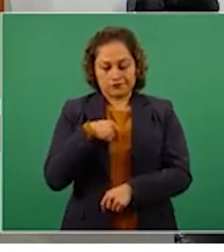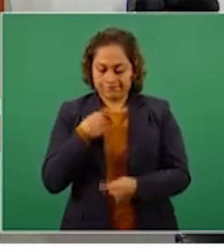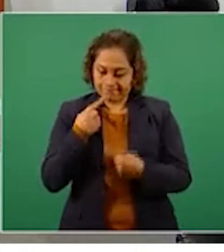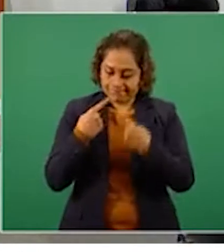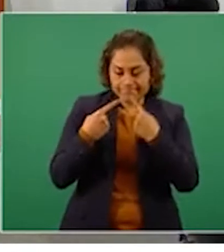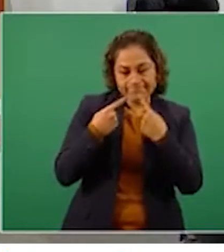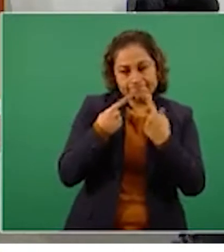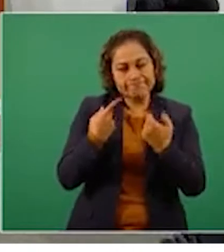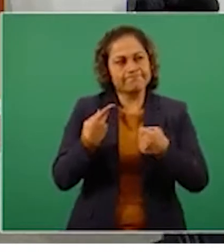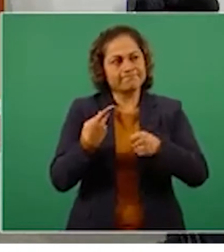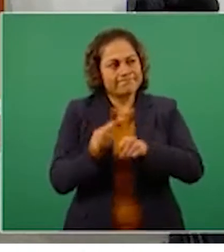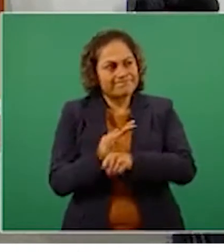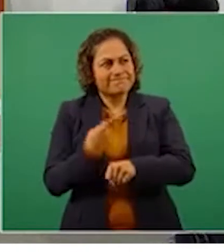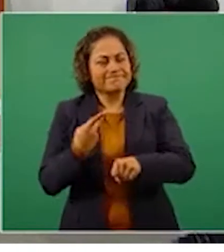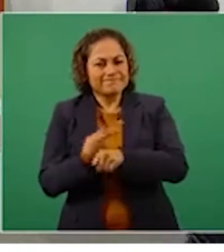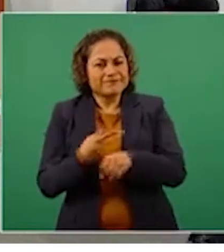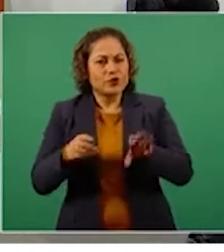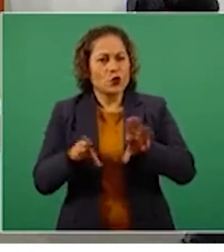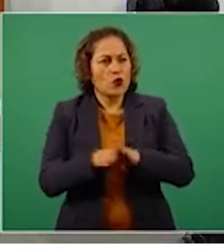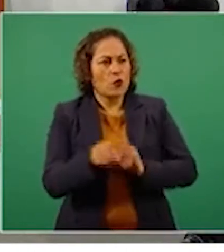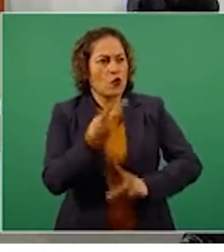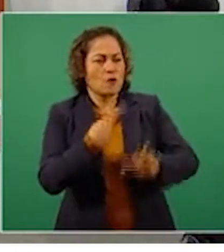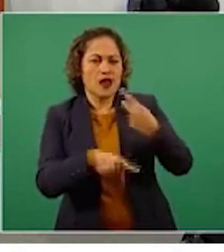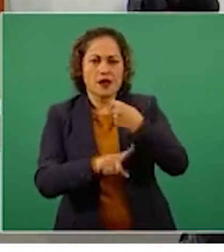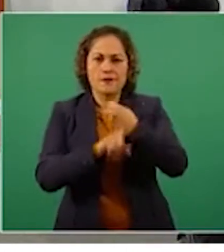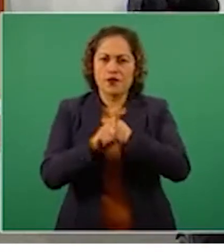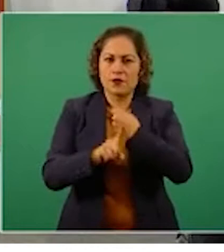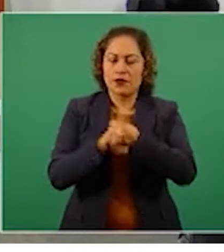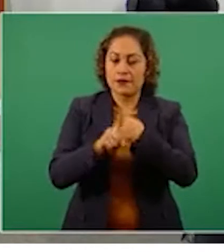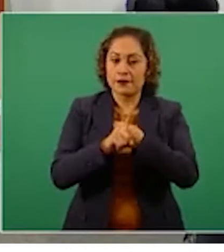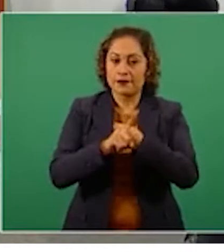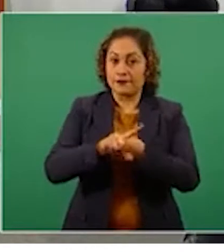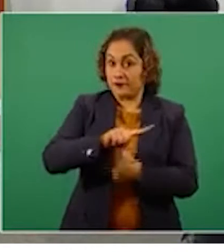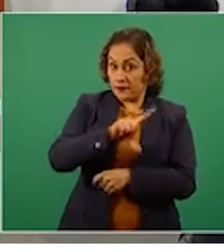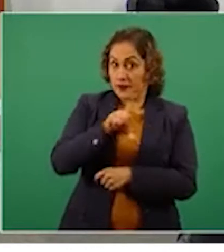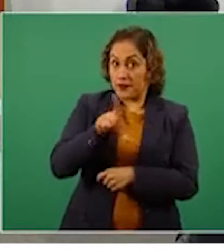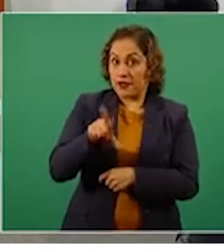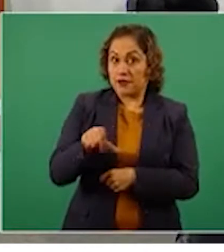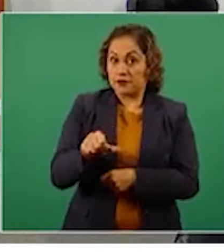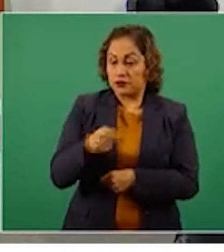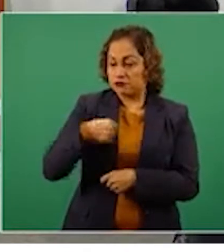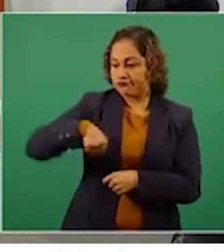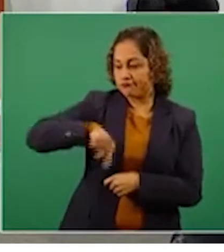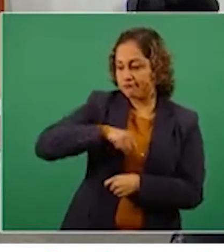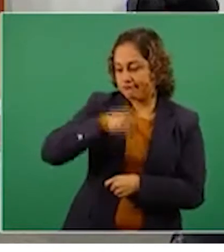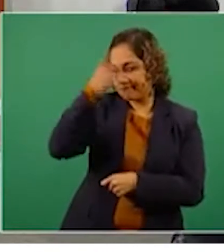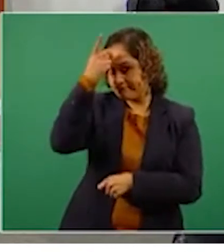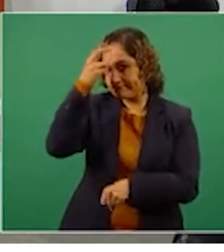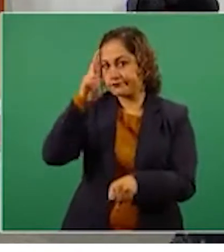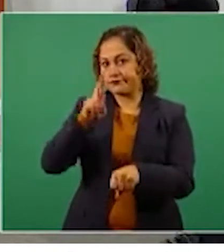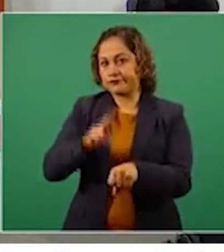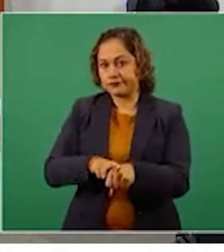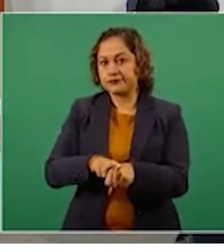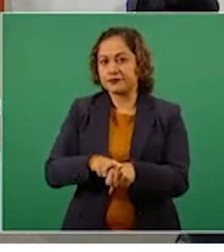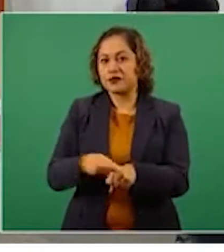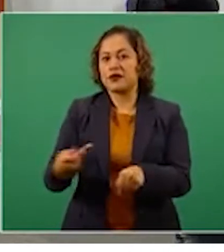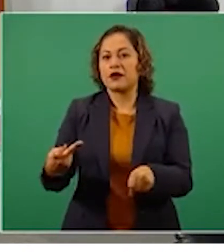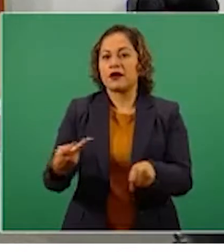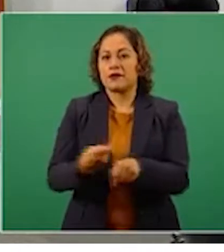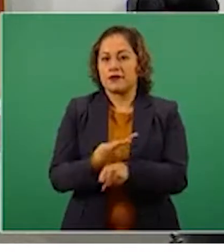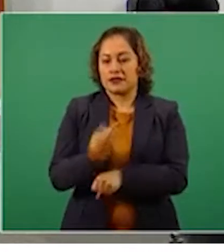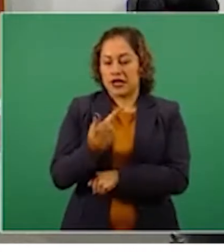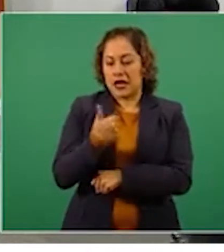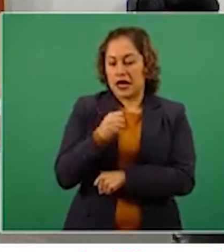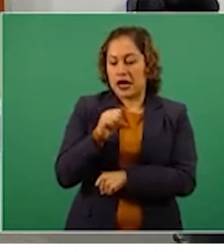Tuvimos esta reunión directiva toda vez que la CFE nos informó que identificó incremento de costos en el gas